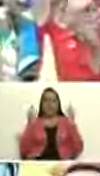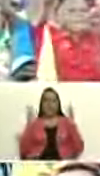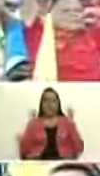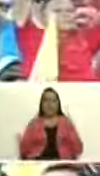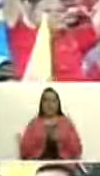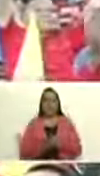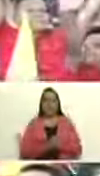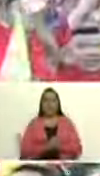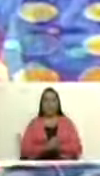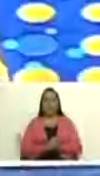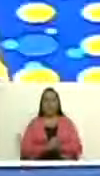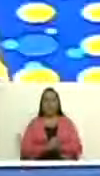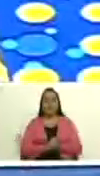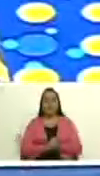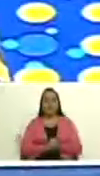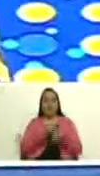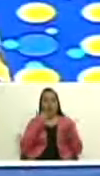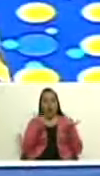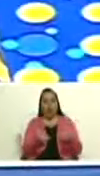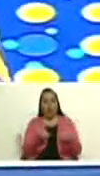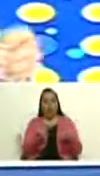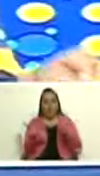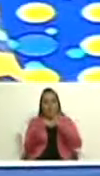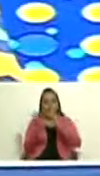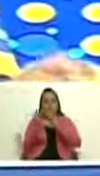Nos vamos de Carayaca a Petare.